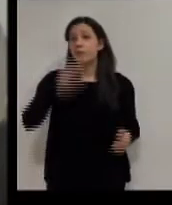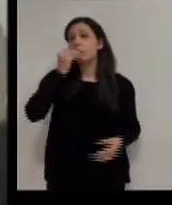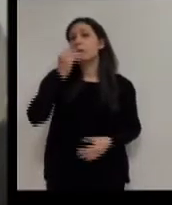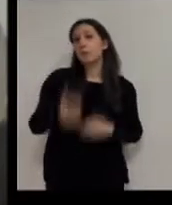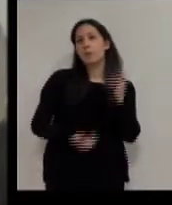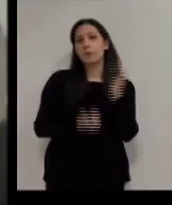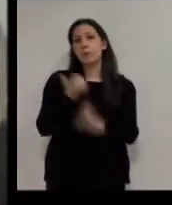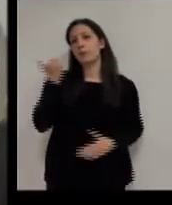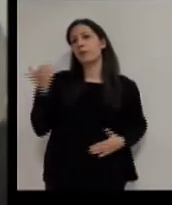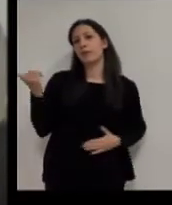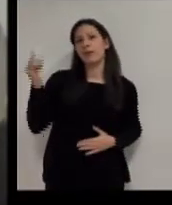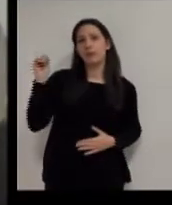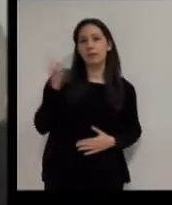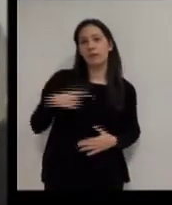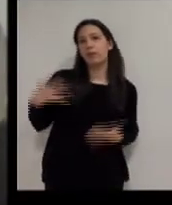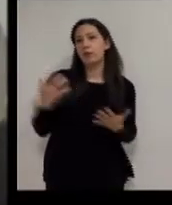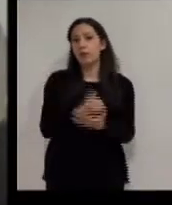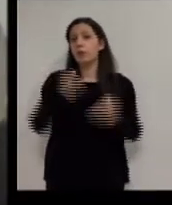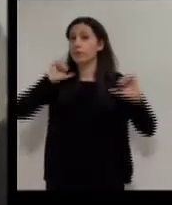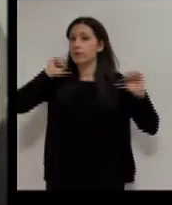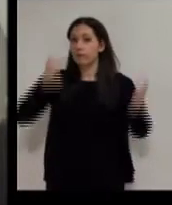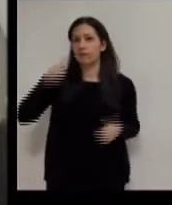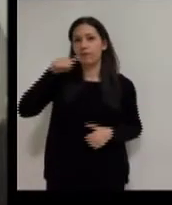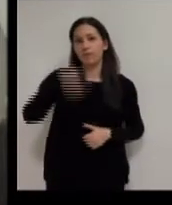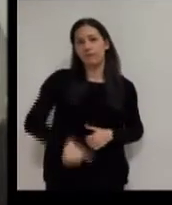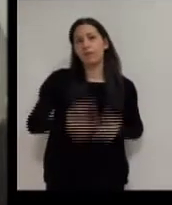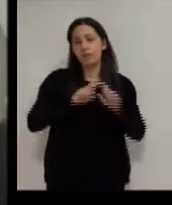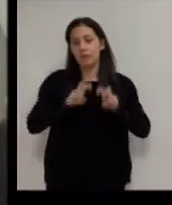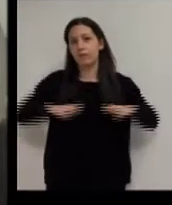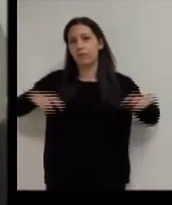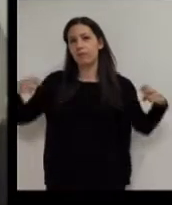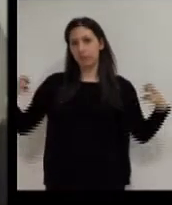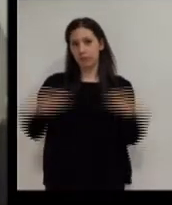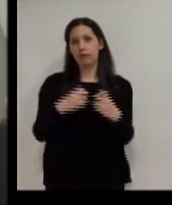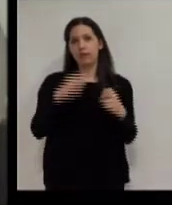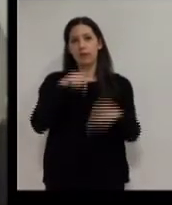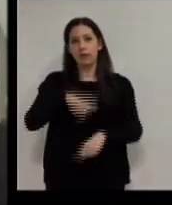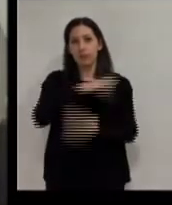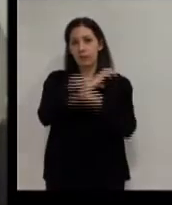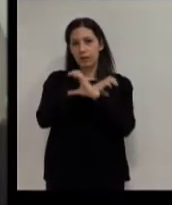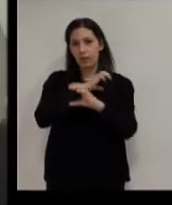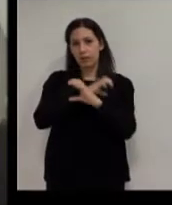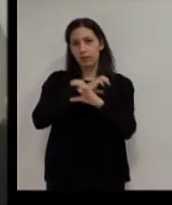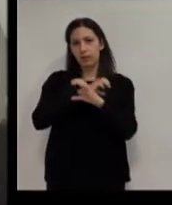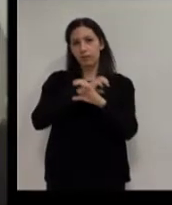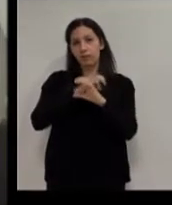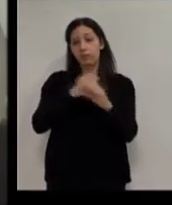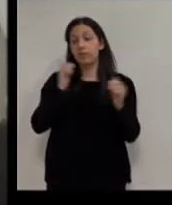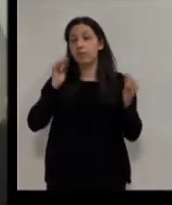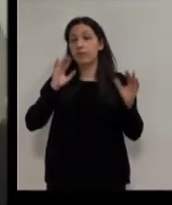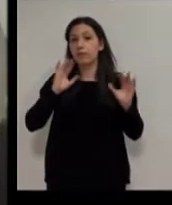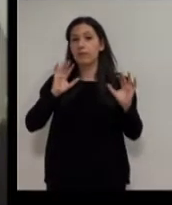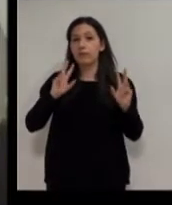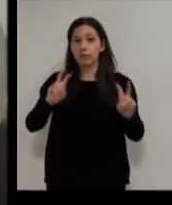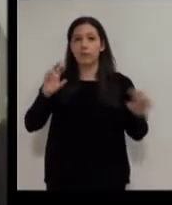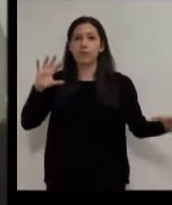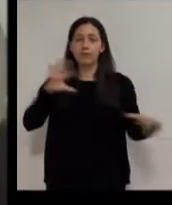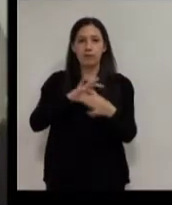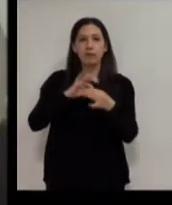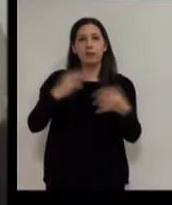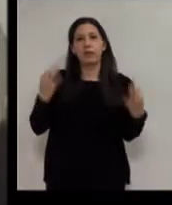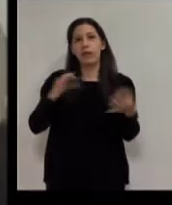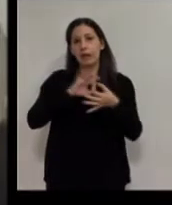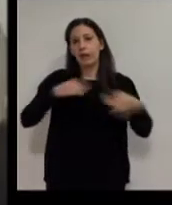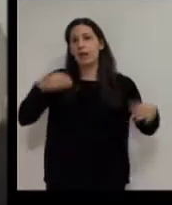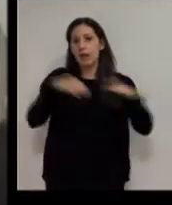Buenos días a todos. Vamos a comenzar nuestra mesa redonda CENTAC dedicada a la